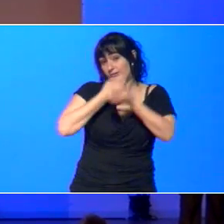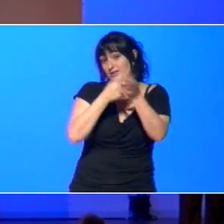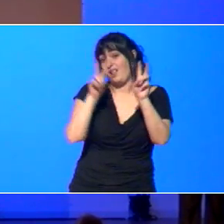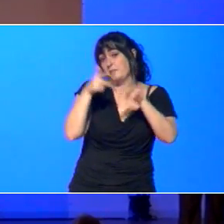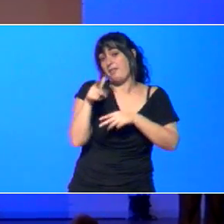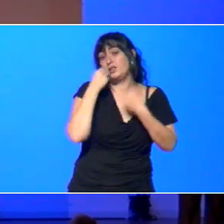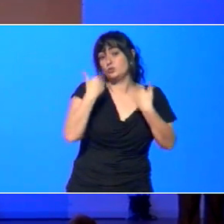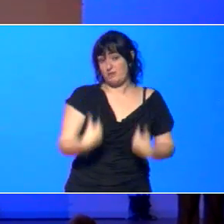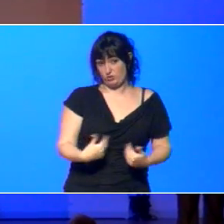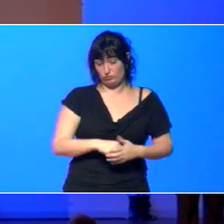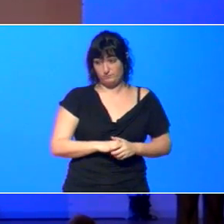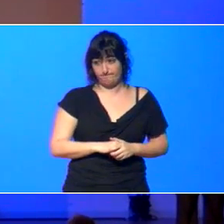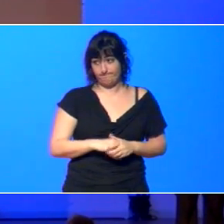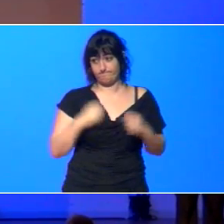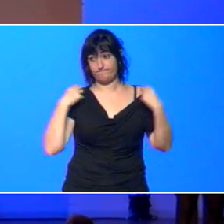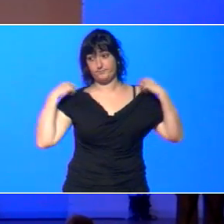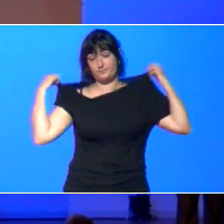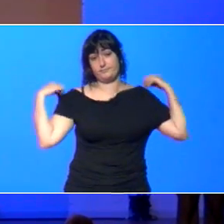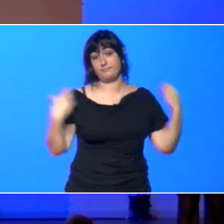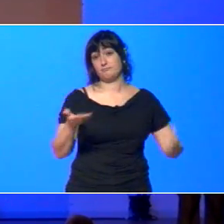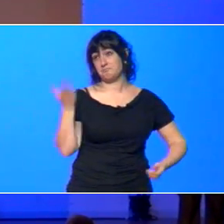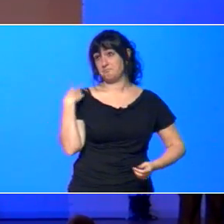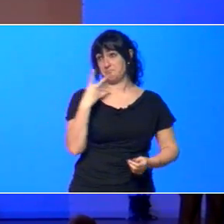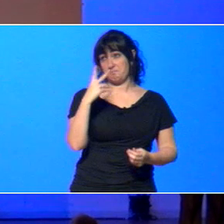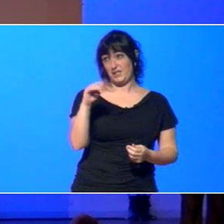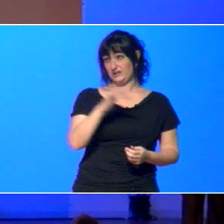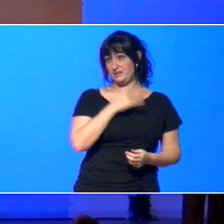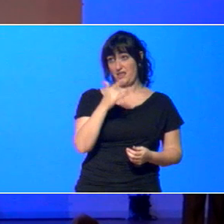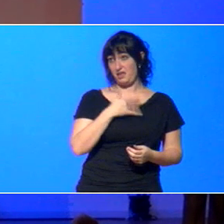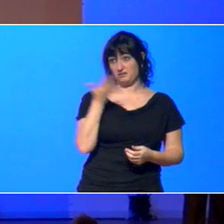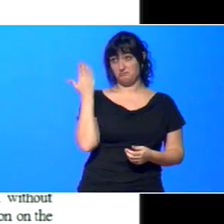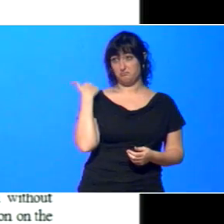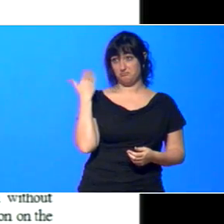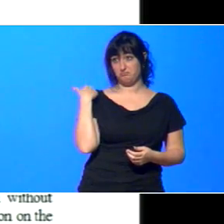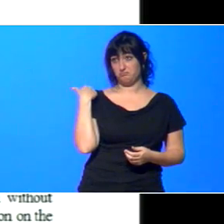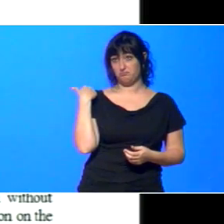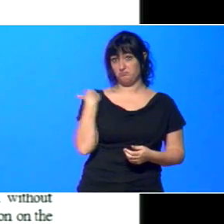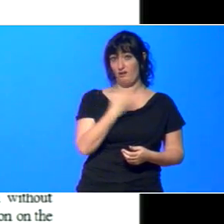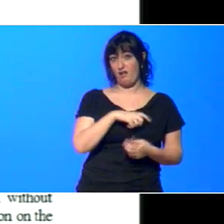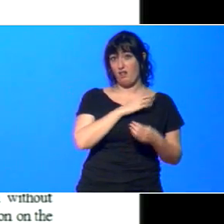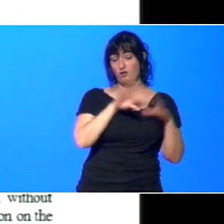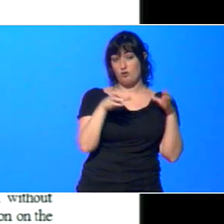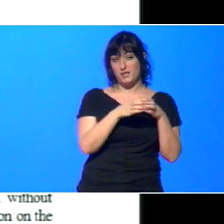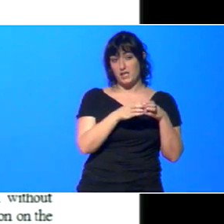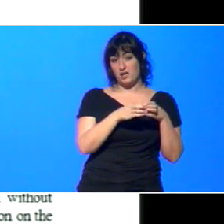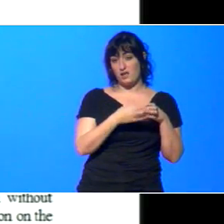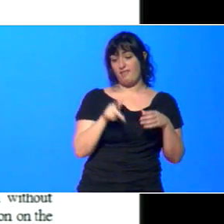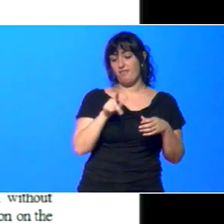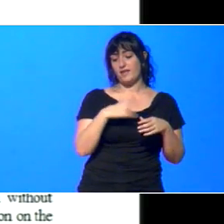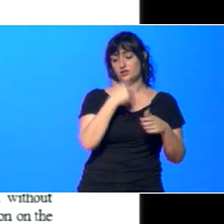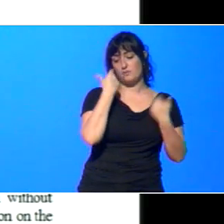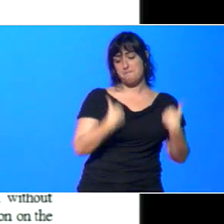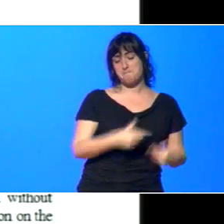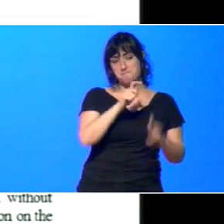humanos. Hace 20 días... el Comité de Derechos de Personas con Discapacidad al que se ha referido